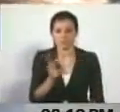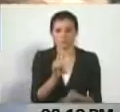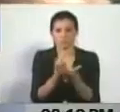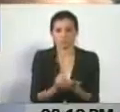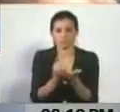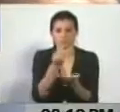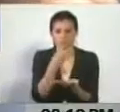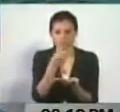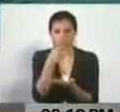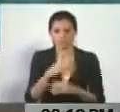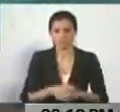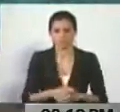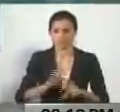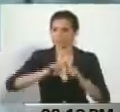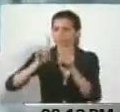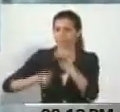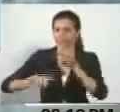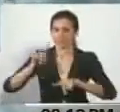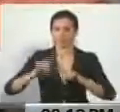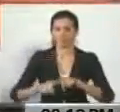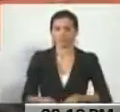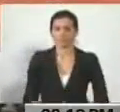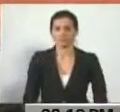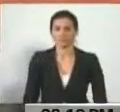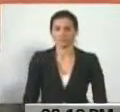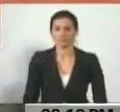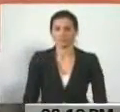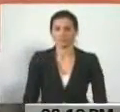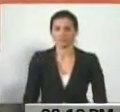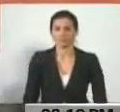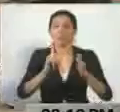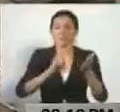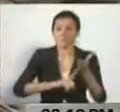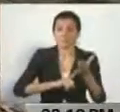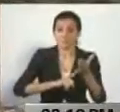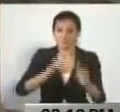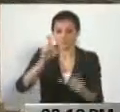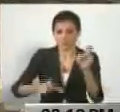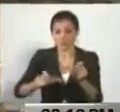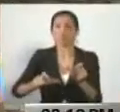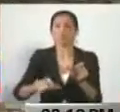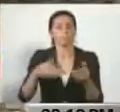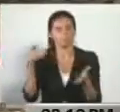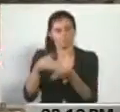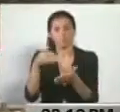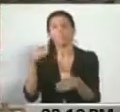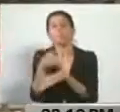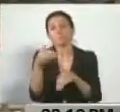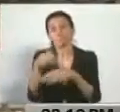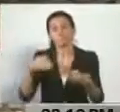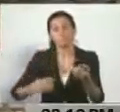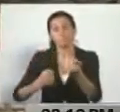alimentos y rubros de primera necesidad. En este plan, funcionarios de la Fuerza Armada Nacional